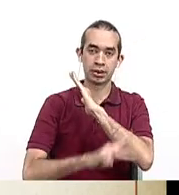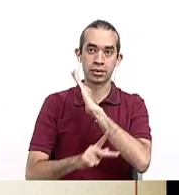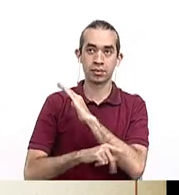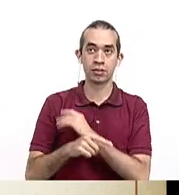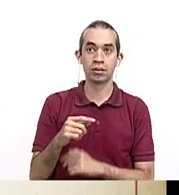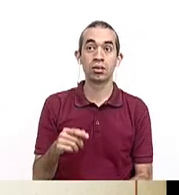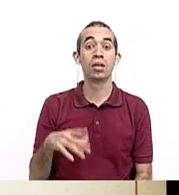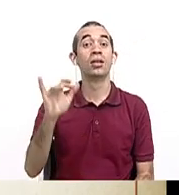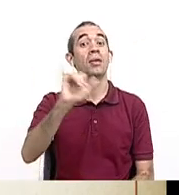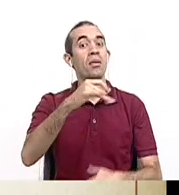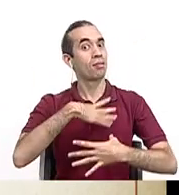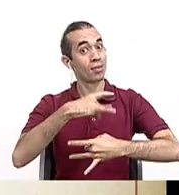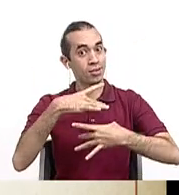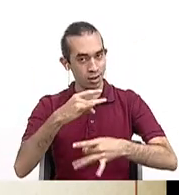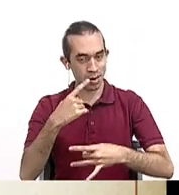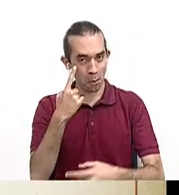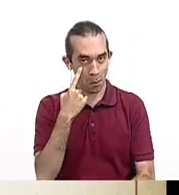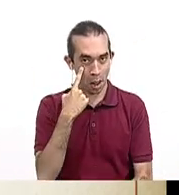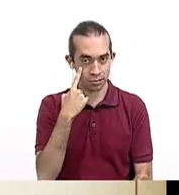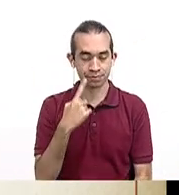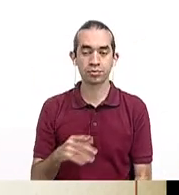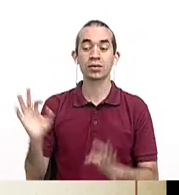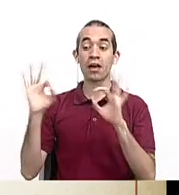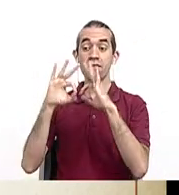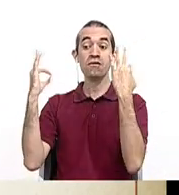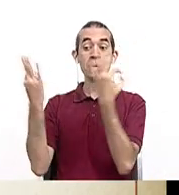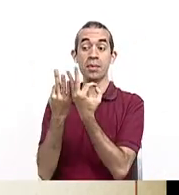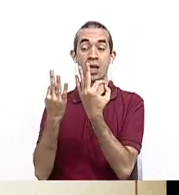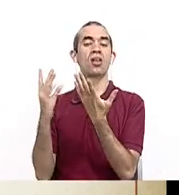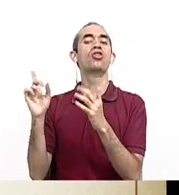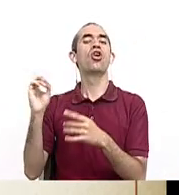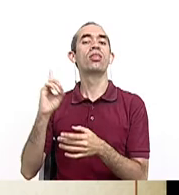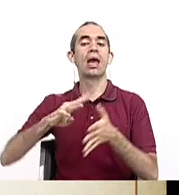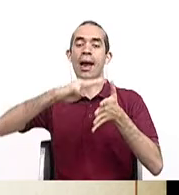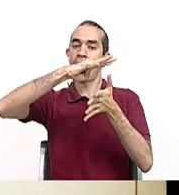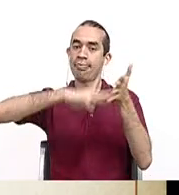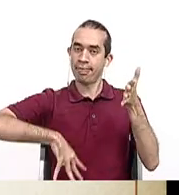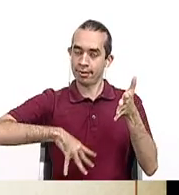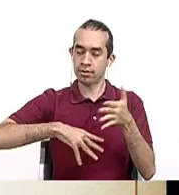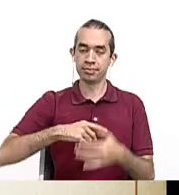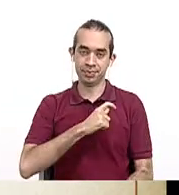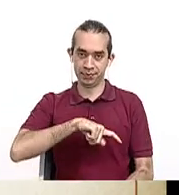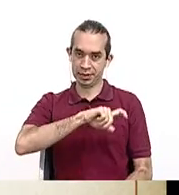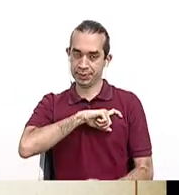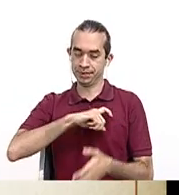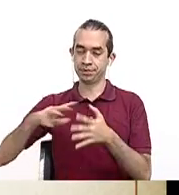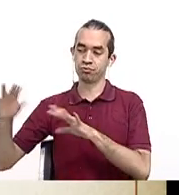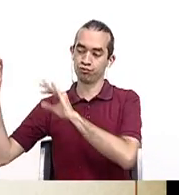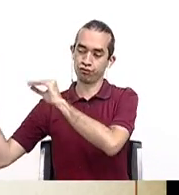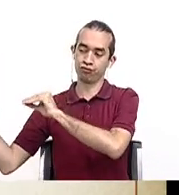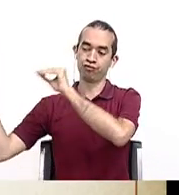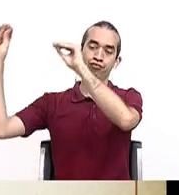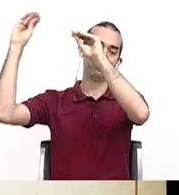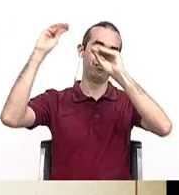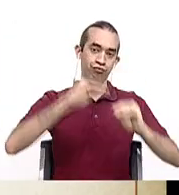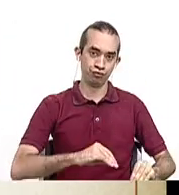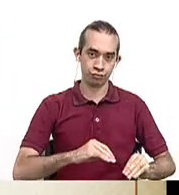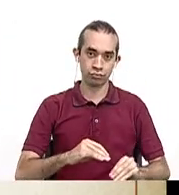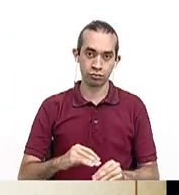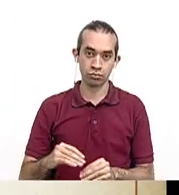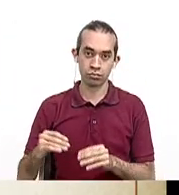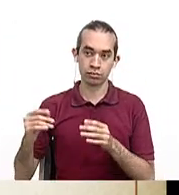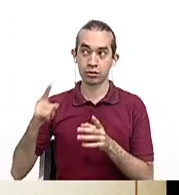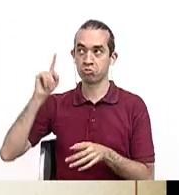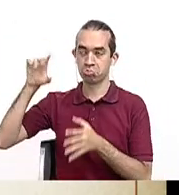esto es un dato interesante él era hijo de inmigrantes catalanes es decir era descendiente de